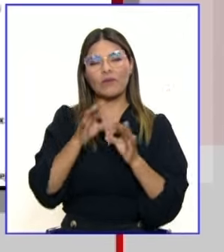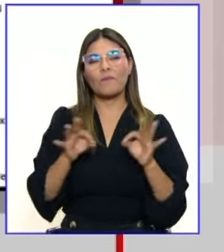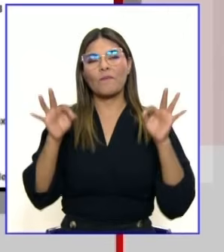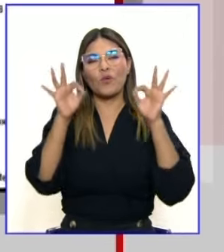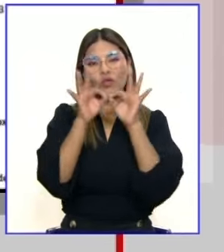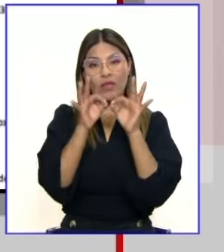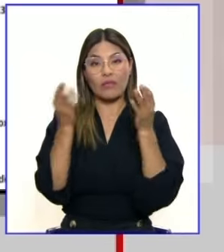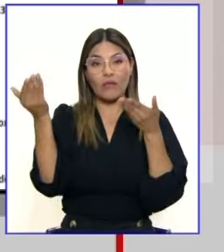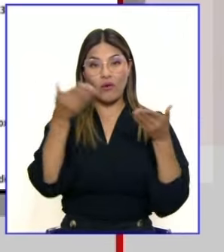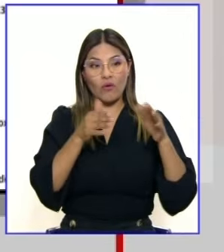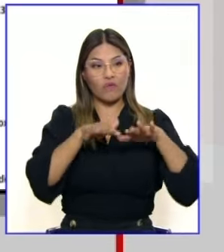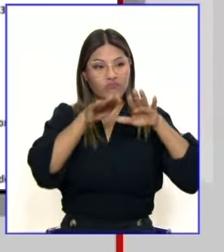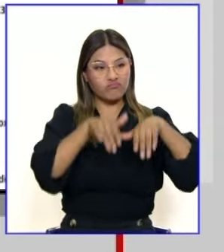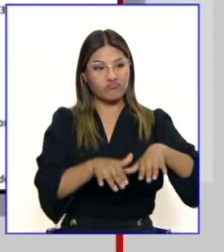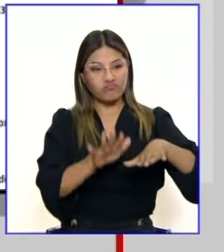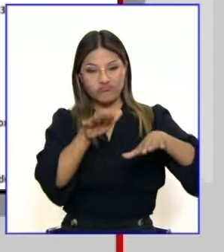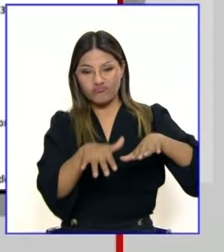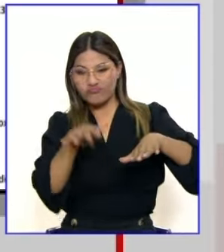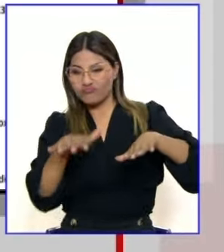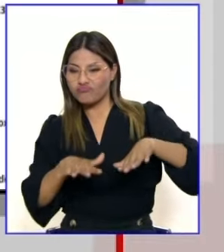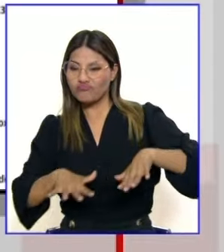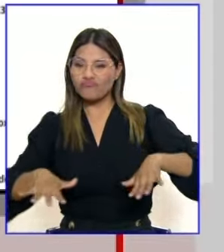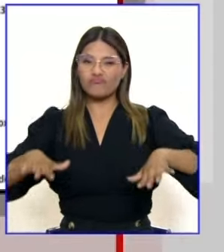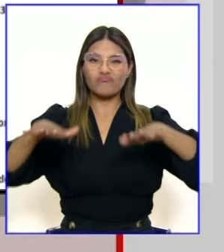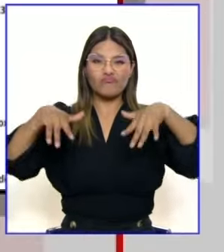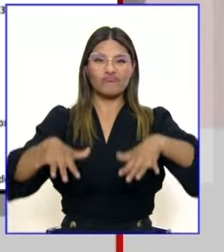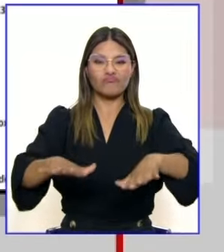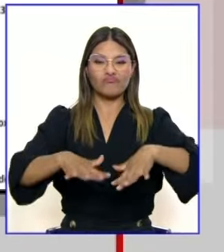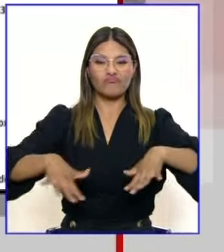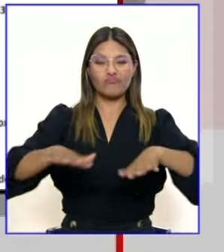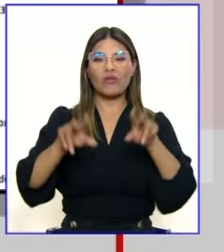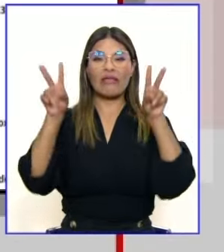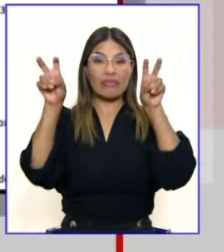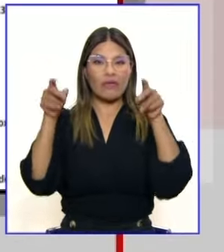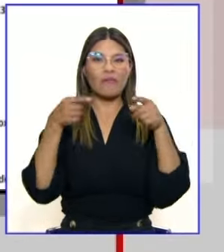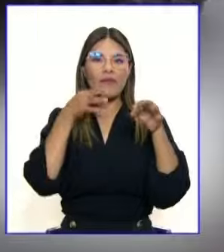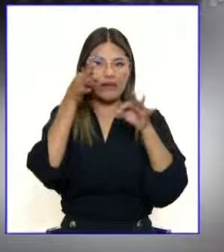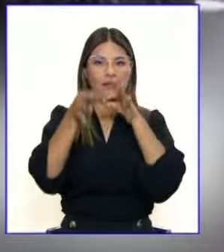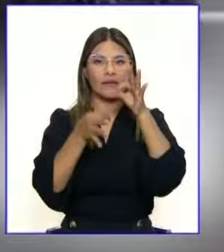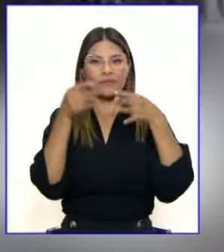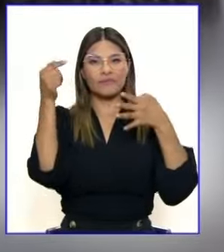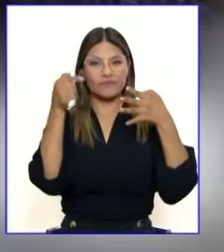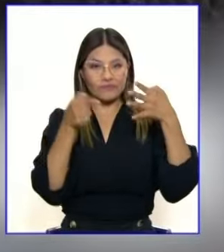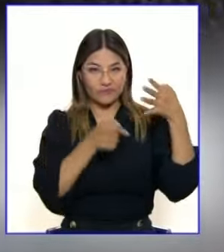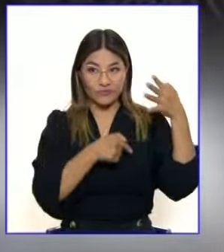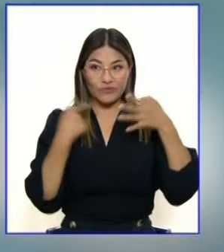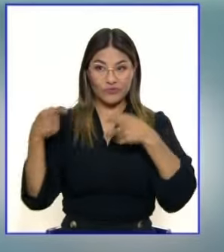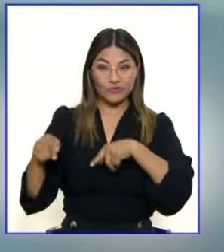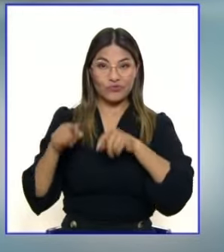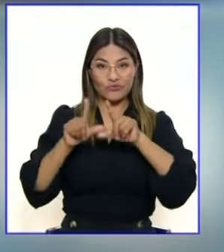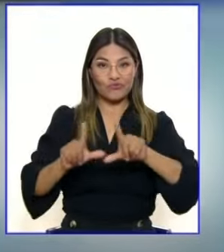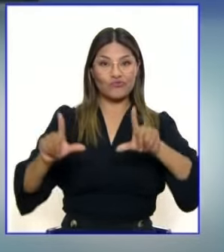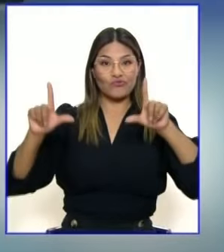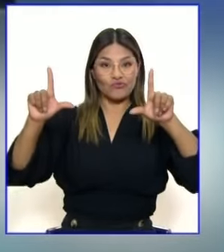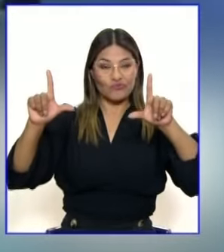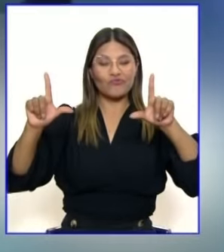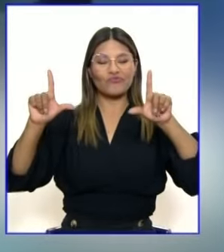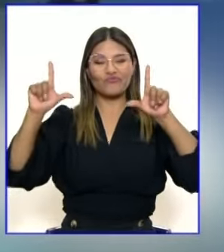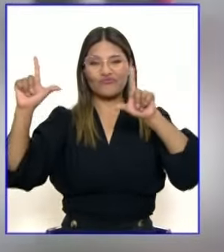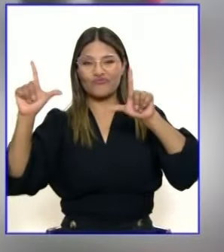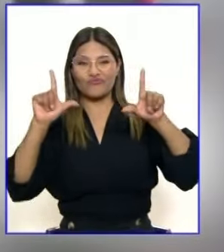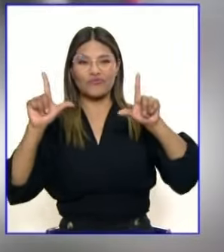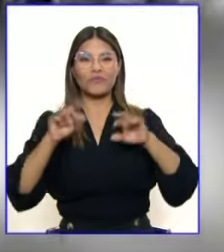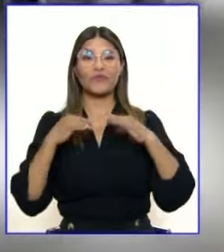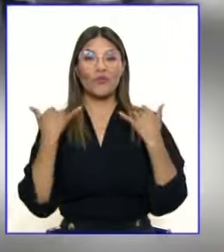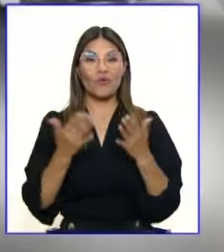esta construcción y de los temas que se tratarán en esta edición. La cobertura de este evento que mantiene